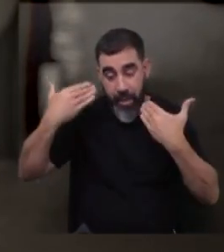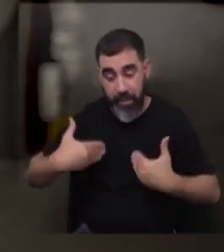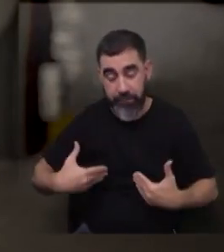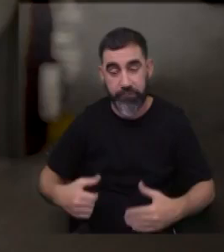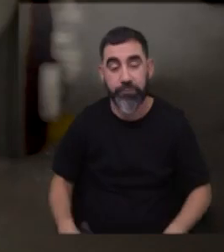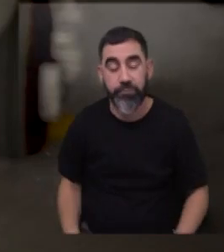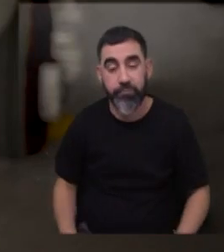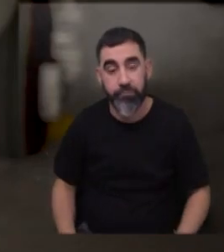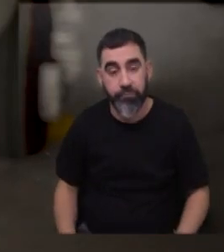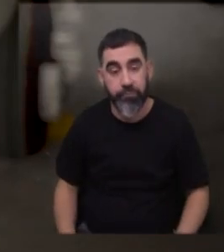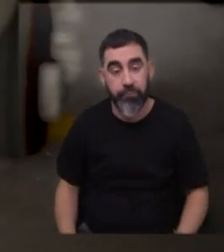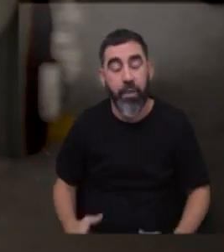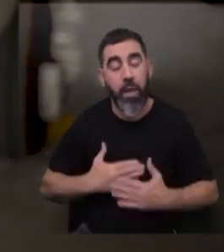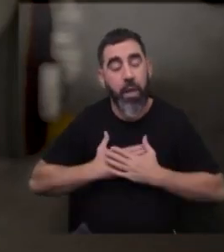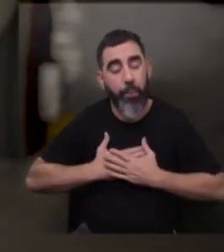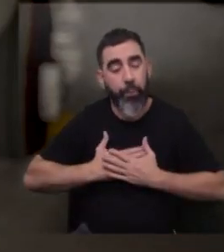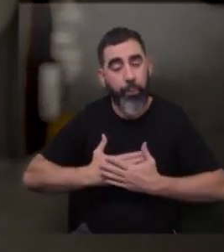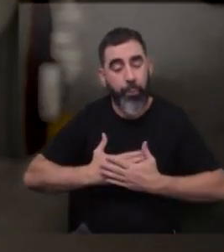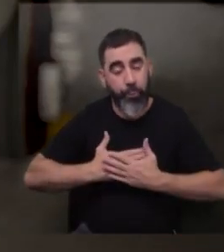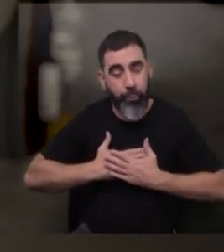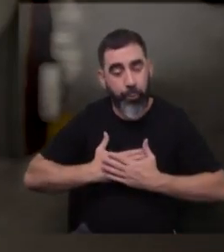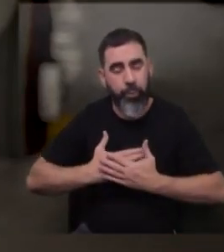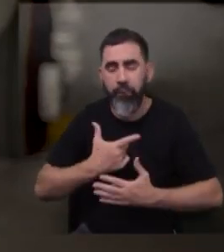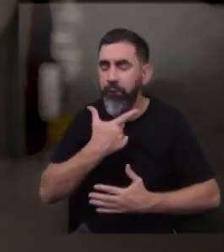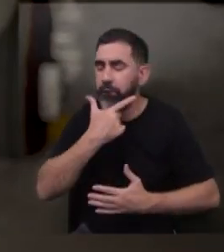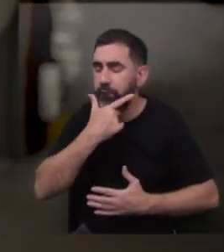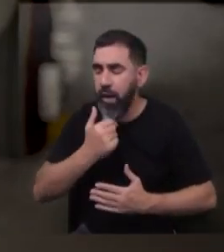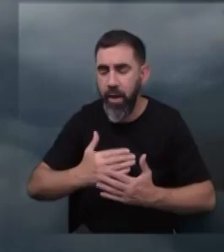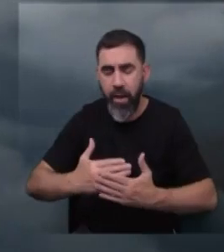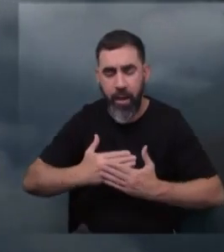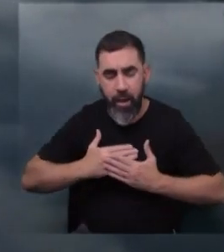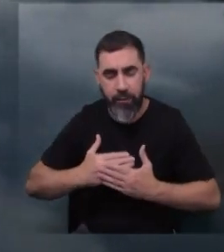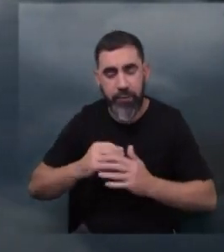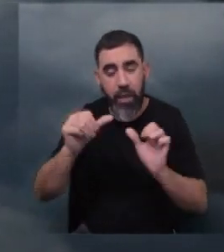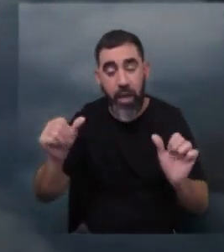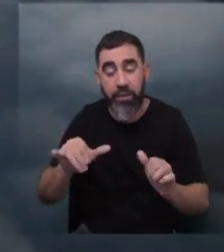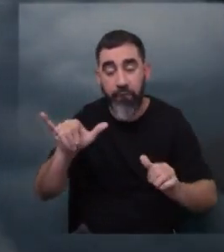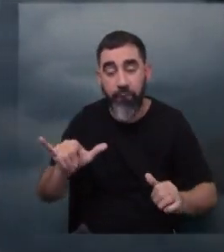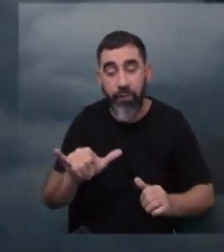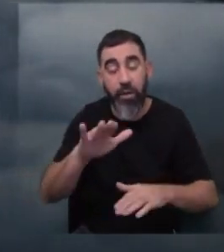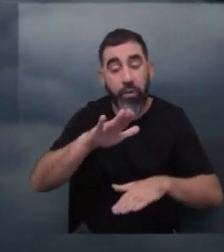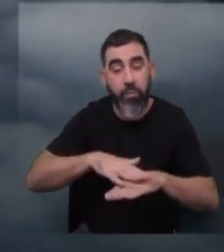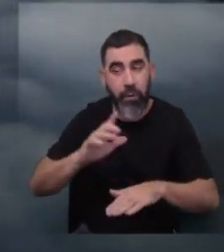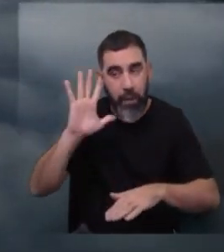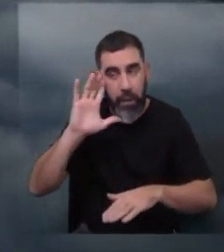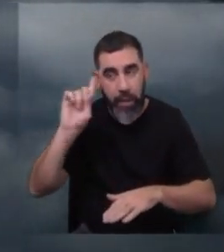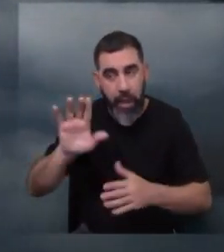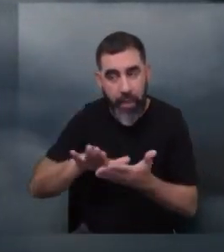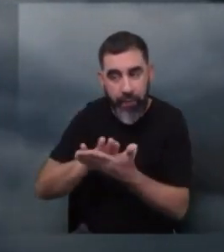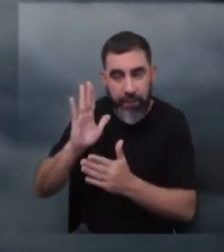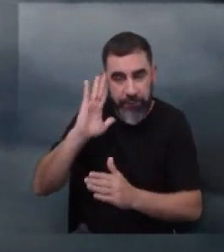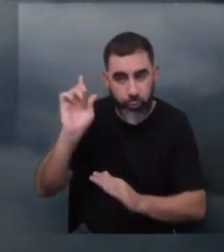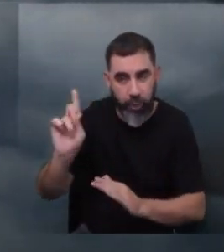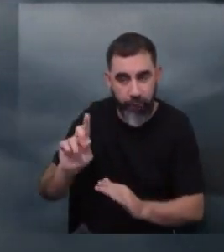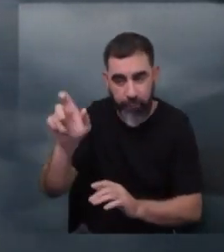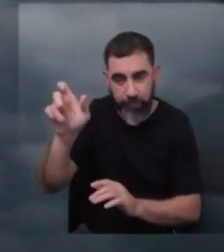Entonces, una respiración abdominal que es muy fácil, muy sencilla, la puedo hacer en el vuelo y sin que nadie se entere, baja